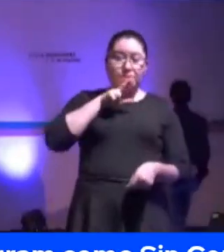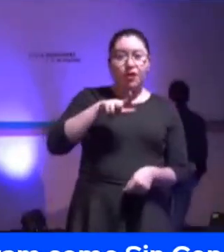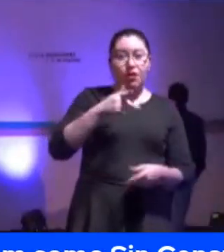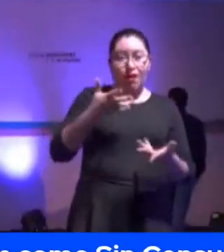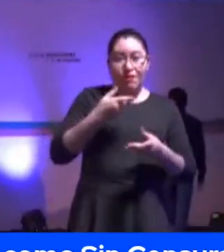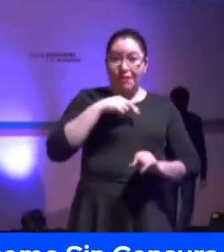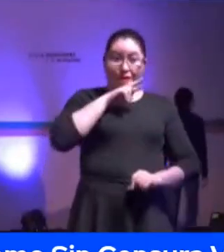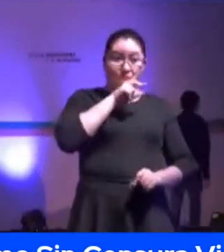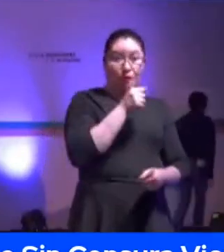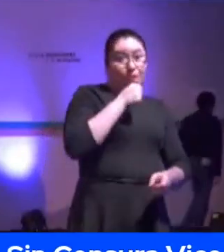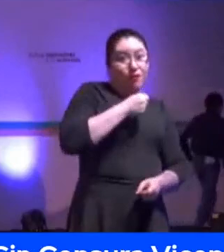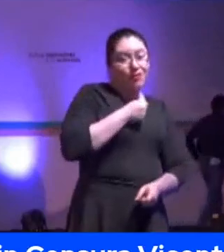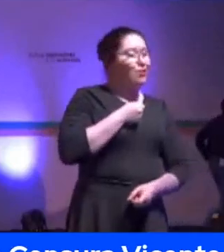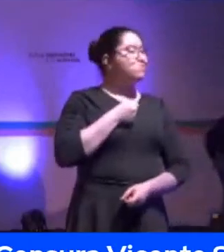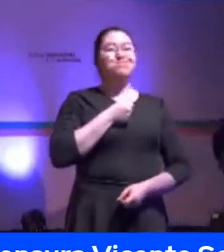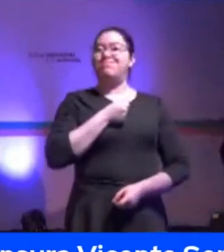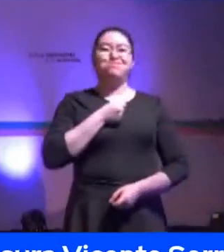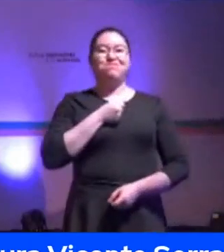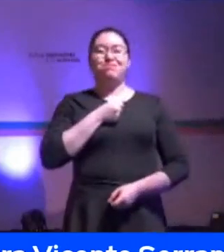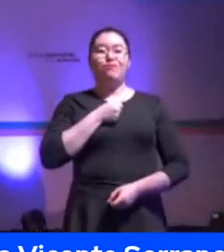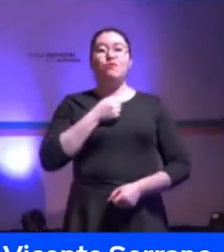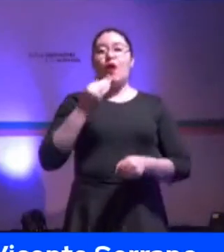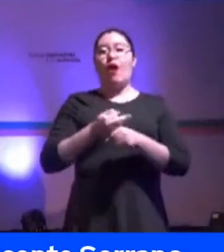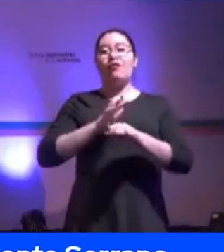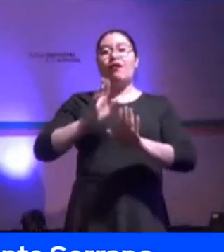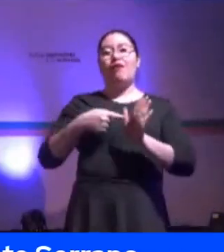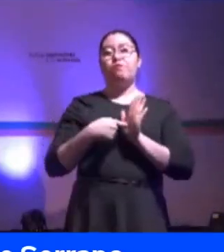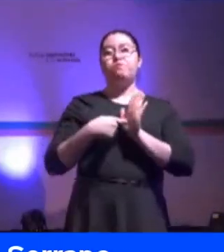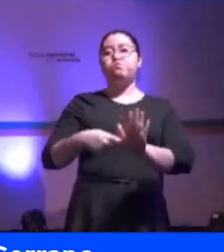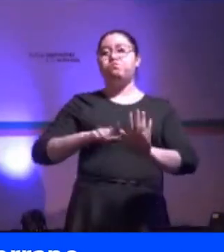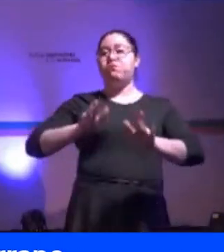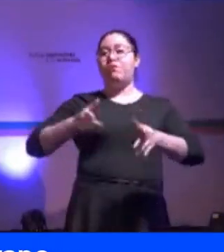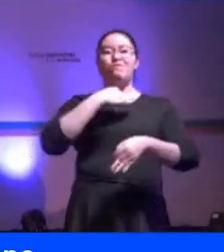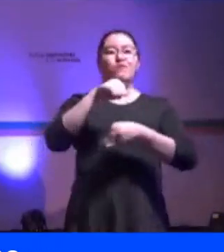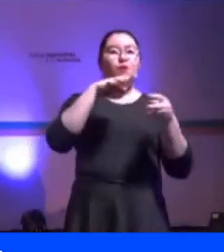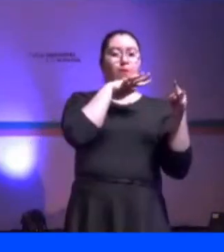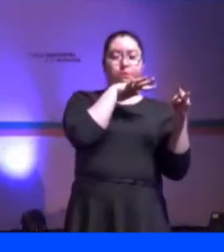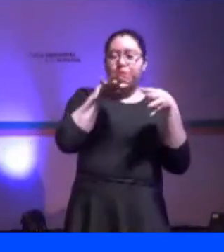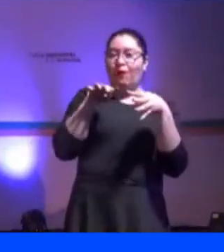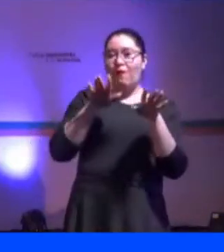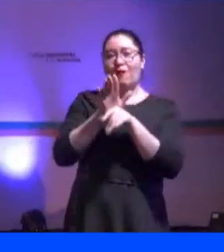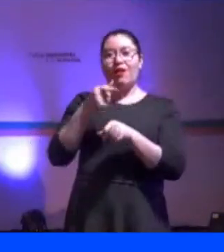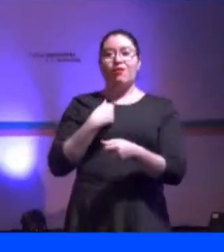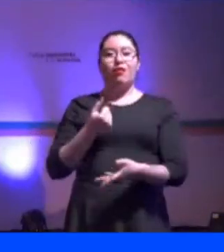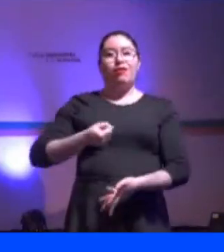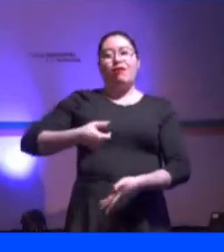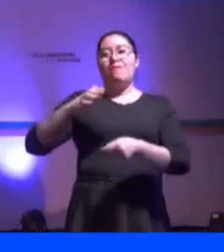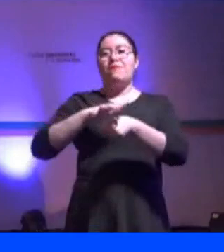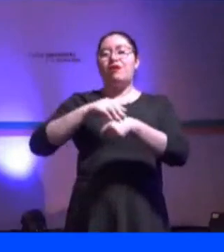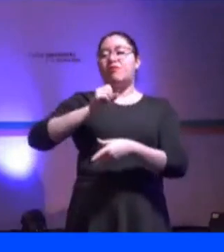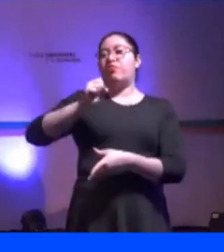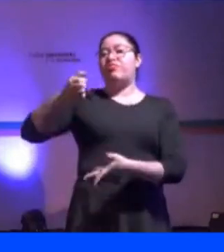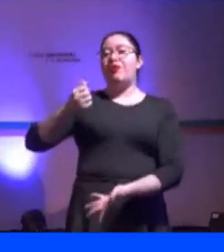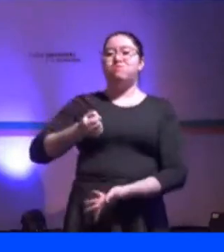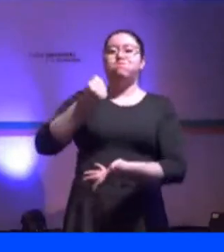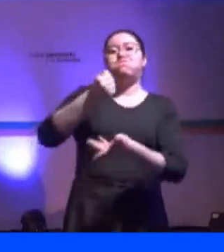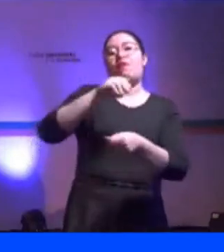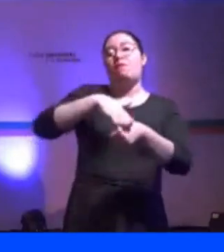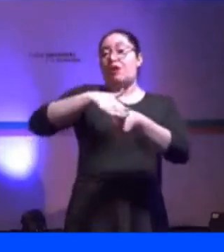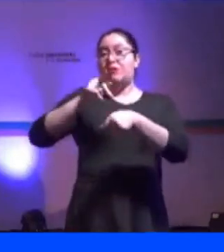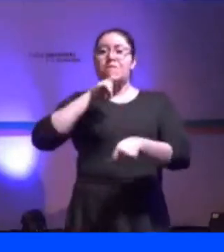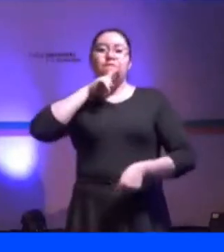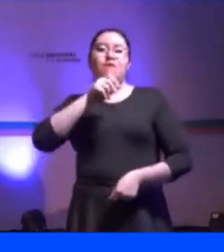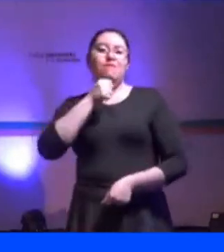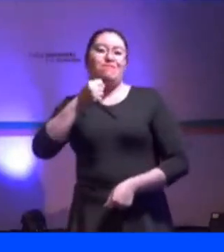ha evidenciado. Quedó completamente desmantelada esa realidad de que entre más ceros, mejor periodista eres. Para